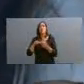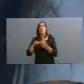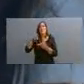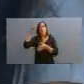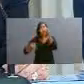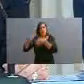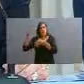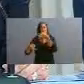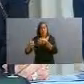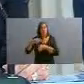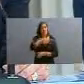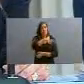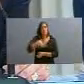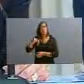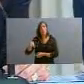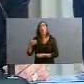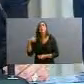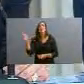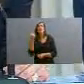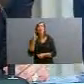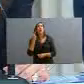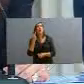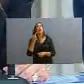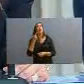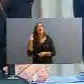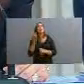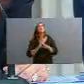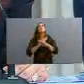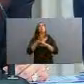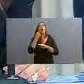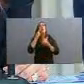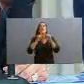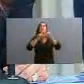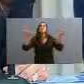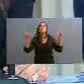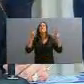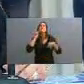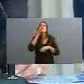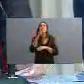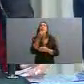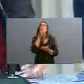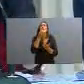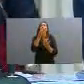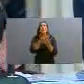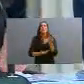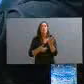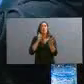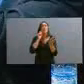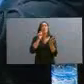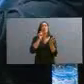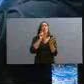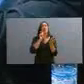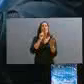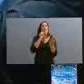el conocimiento público y el acceso que se tiene a las declaraciones juradas. Entonces, también aquí